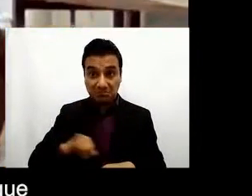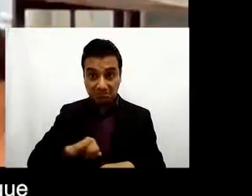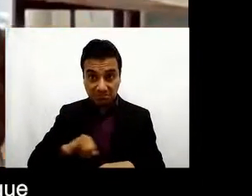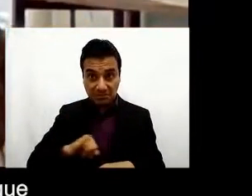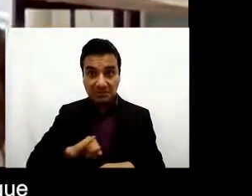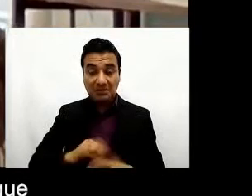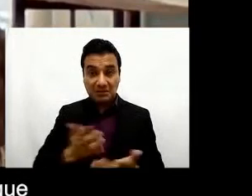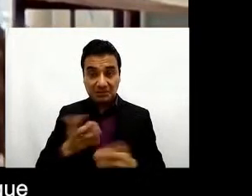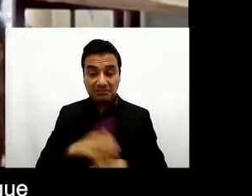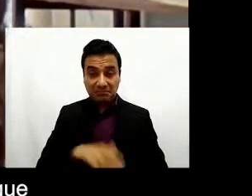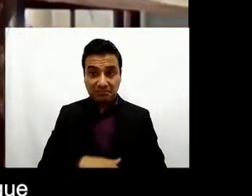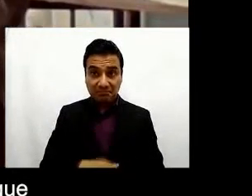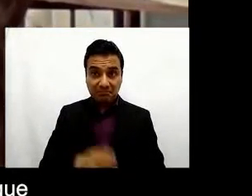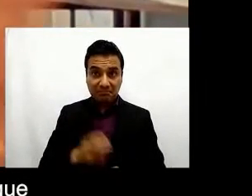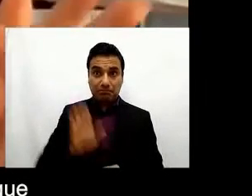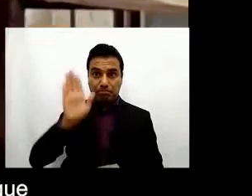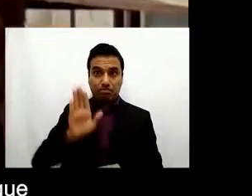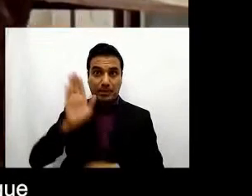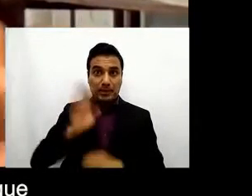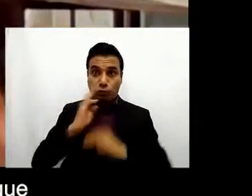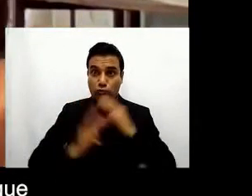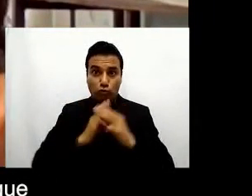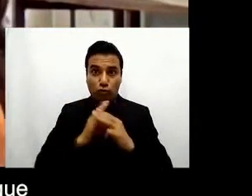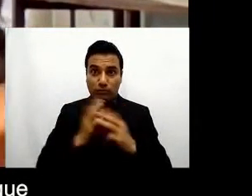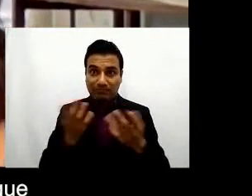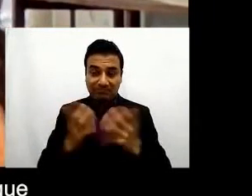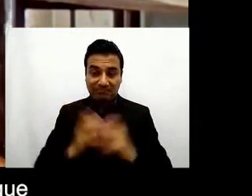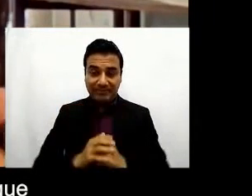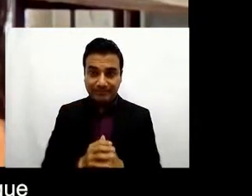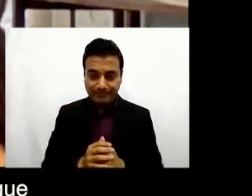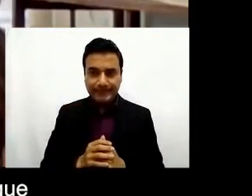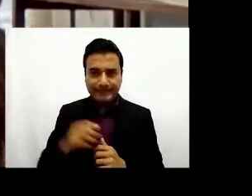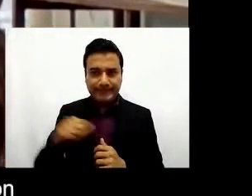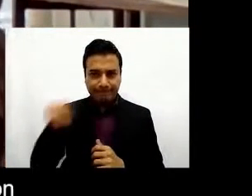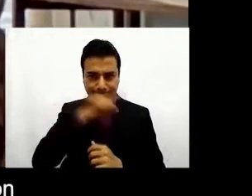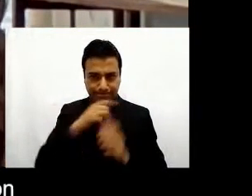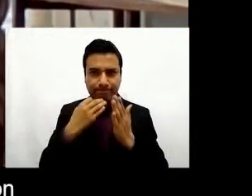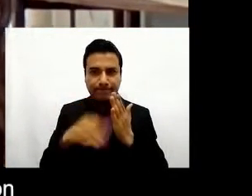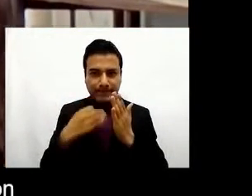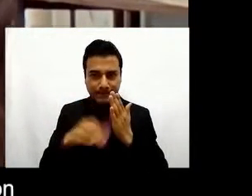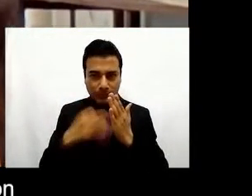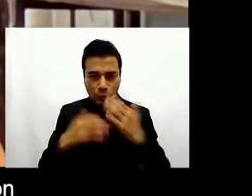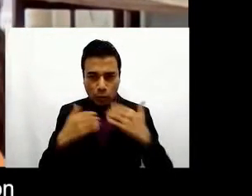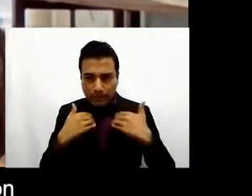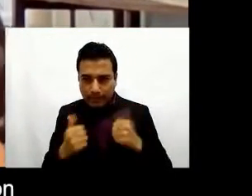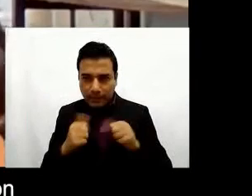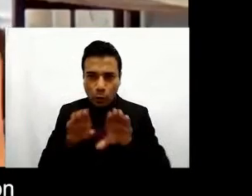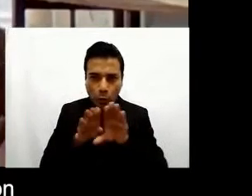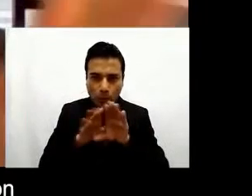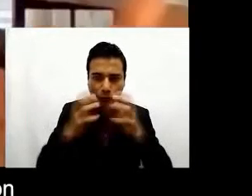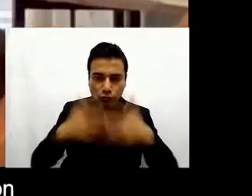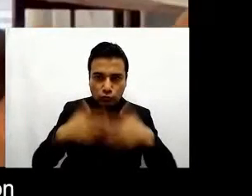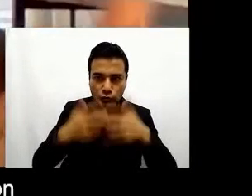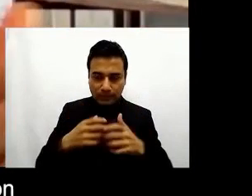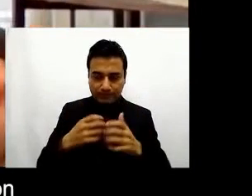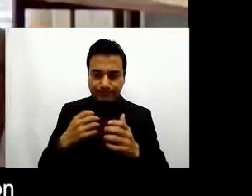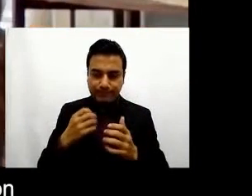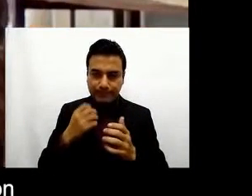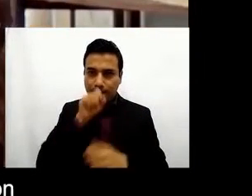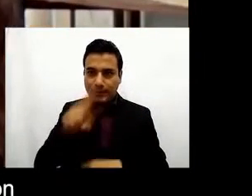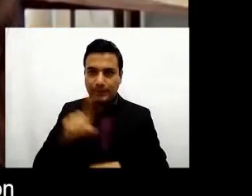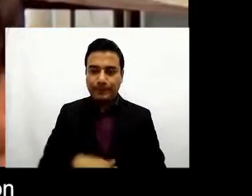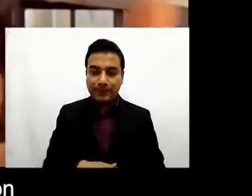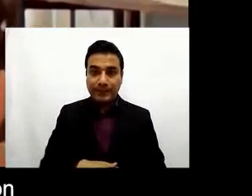que está ahí cada vez más presente, habría que comprenderlo. Como Guillermo, pues, sugiero